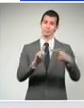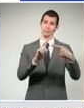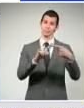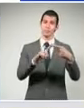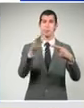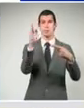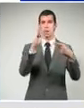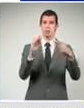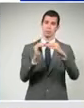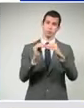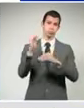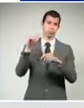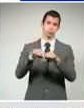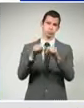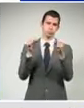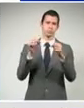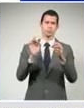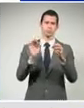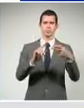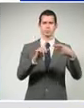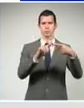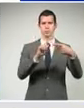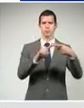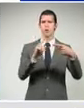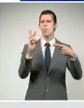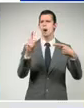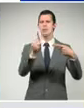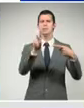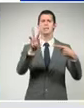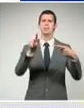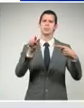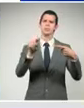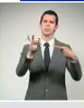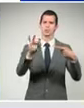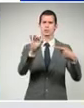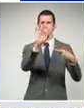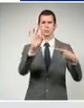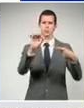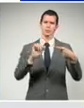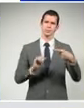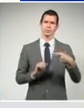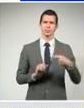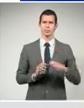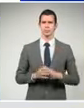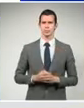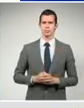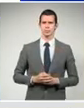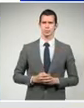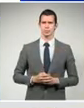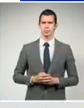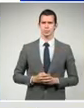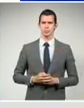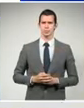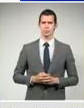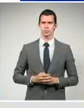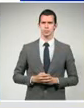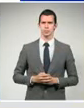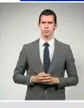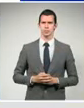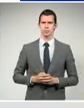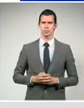la cabeza con el 13,7% de todos los casos que se diagnosticaron ayer en el